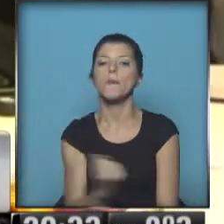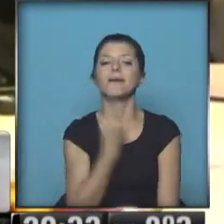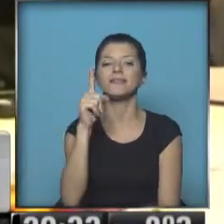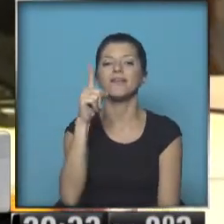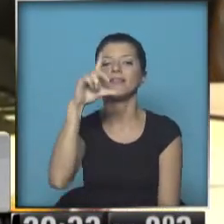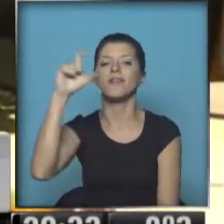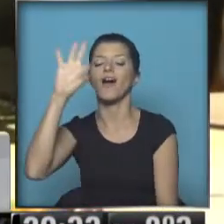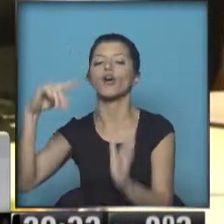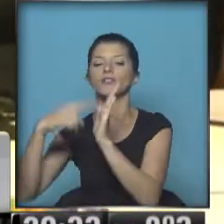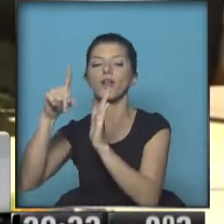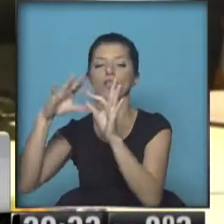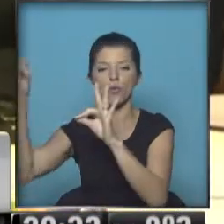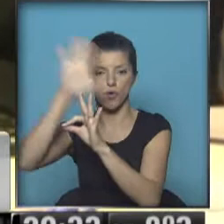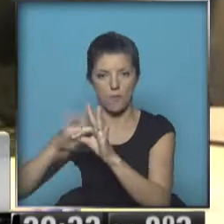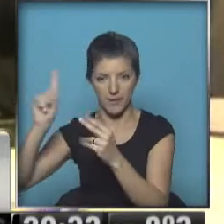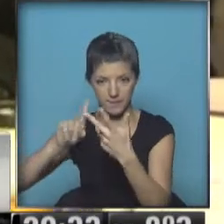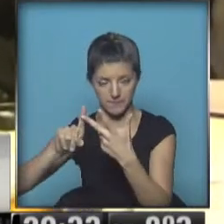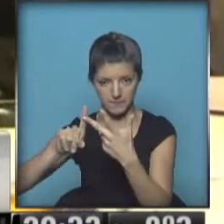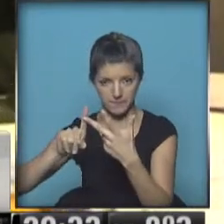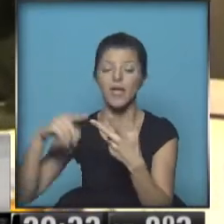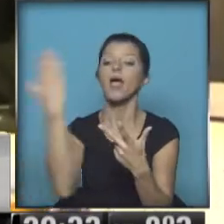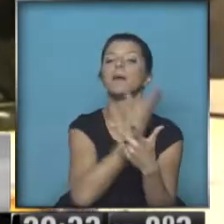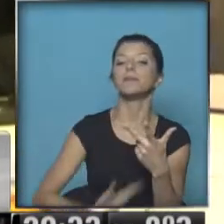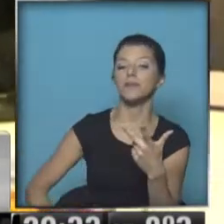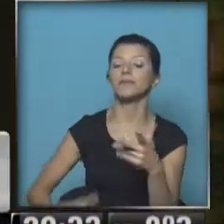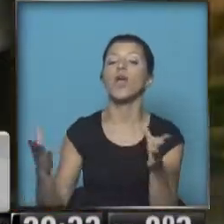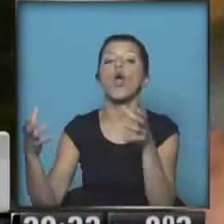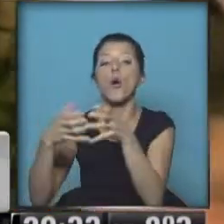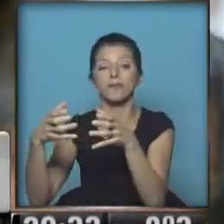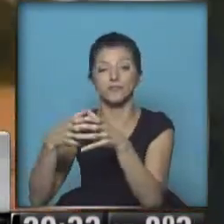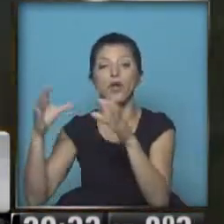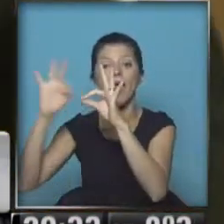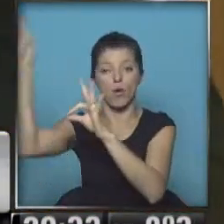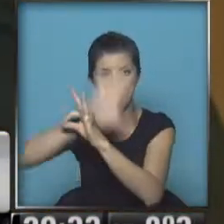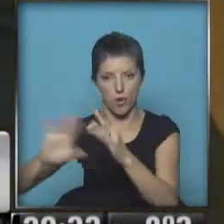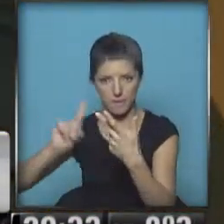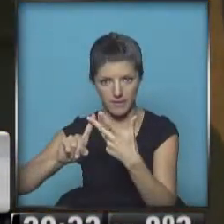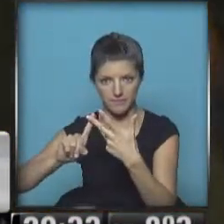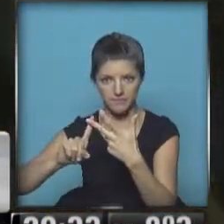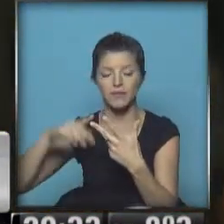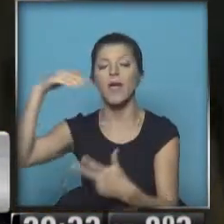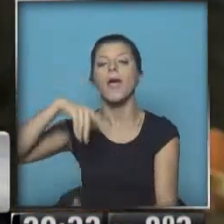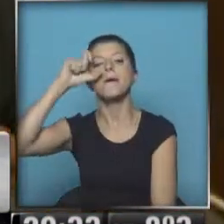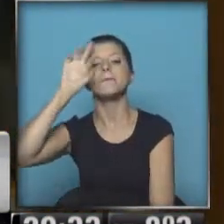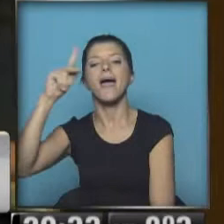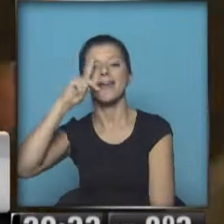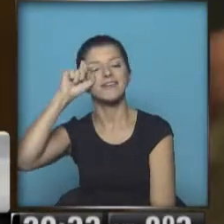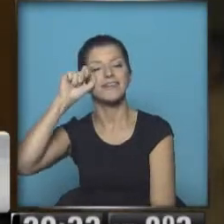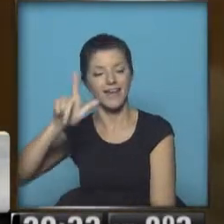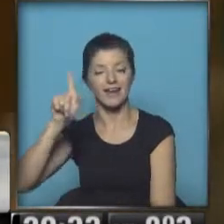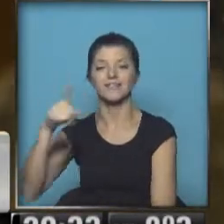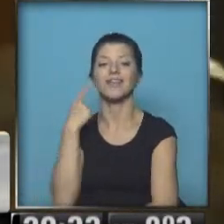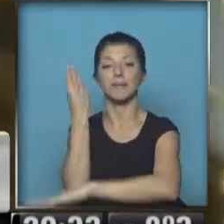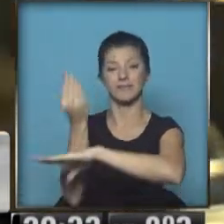Central Europeo, Jean-Claude Juncker, presidente de la Comisión Europea, Angela Merkel, en nombre de todos los